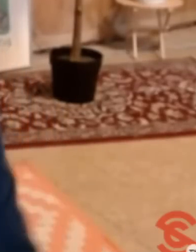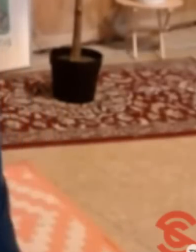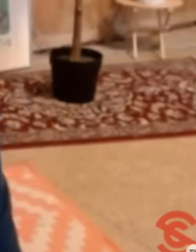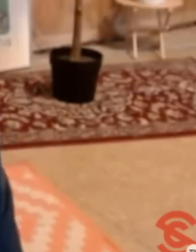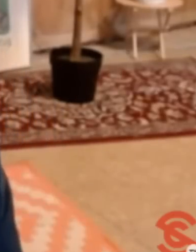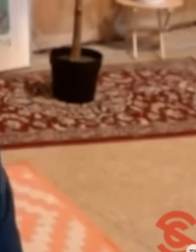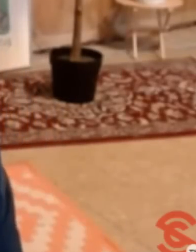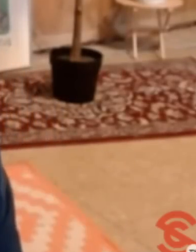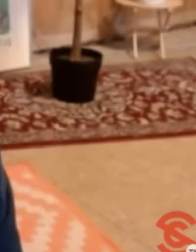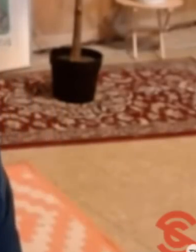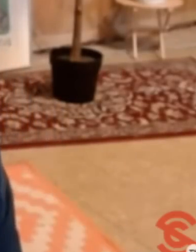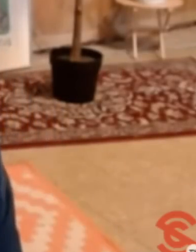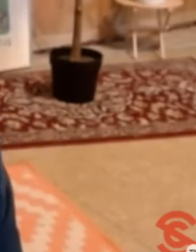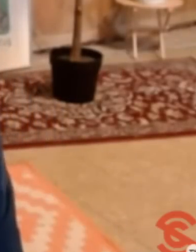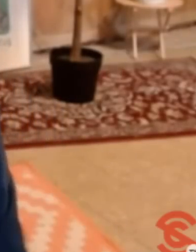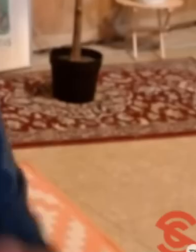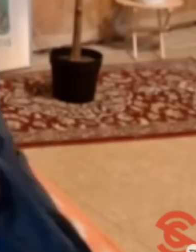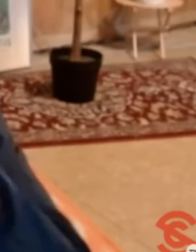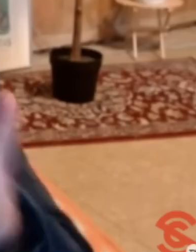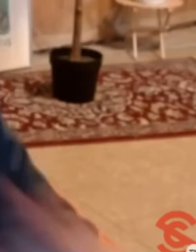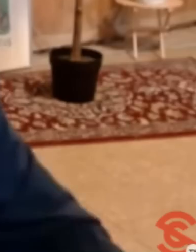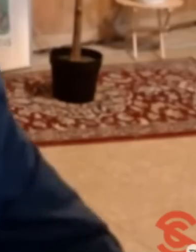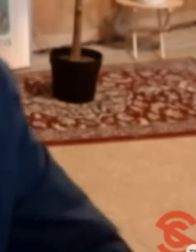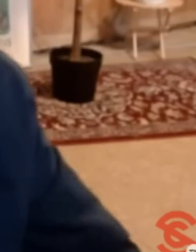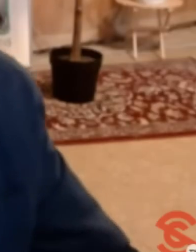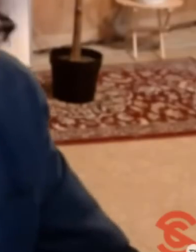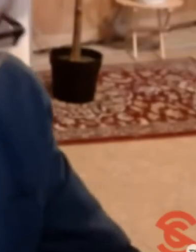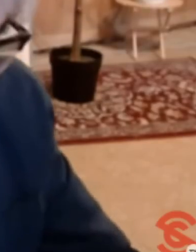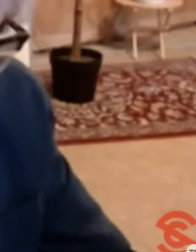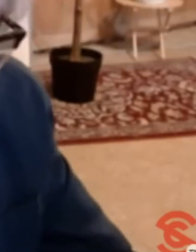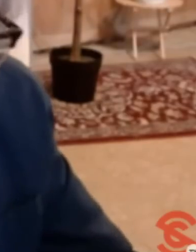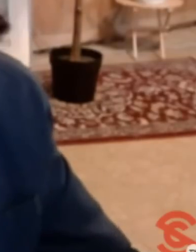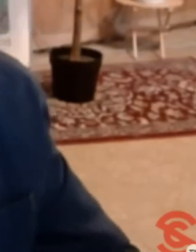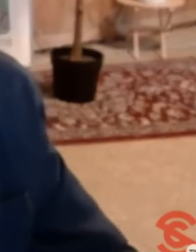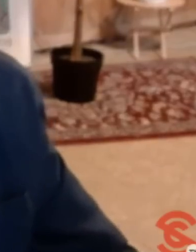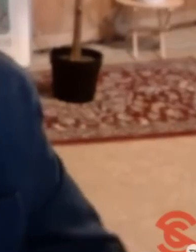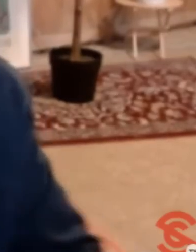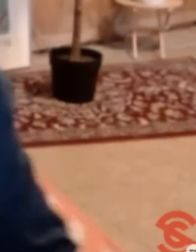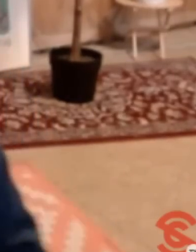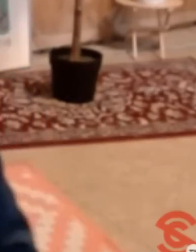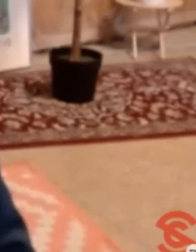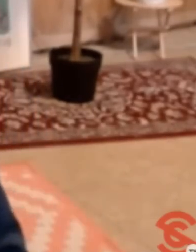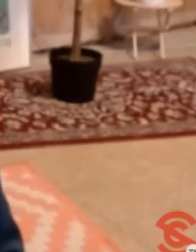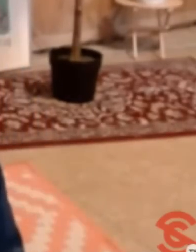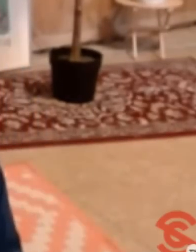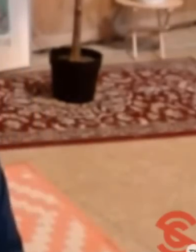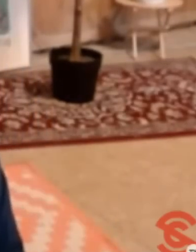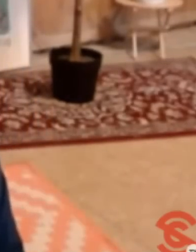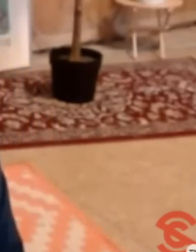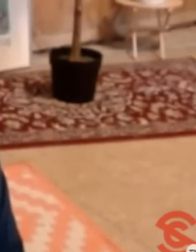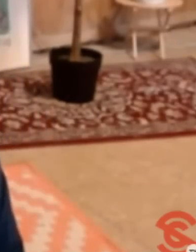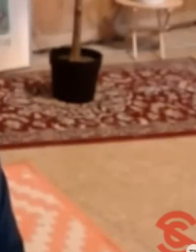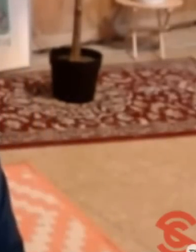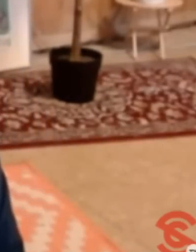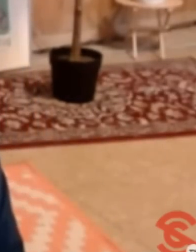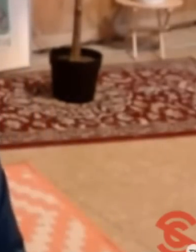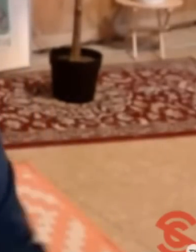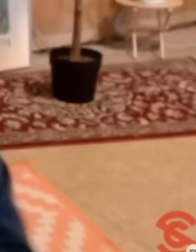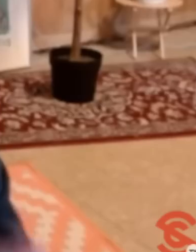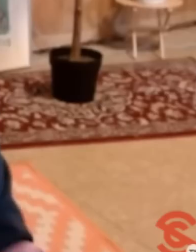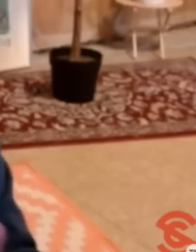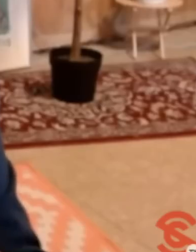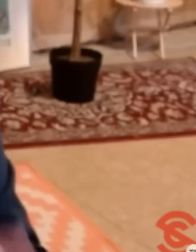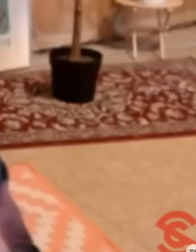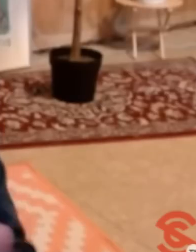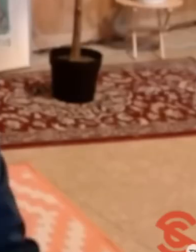mañanera que Gustavo Cárdenas Fuentes, quédese con ese nombre, Gustavo Cárdenas Fuentes, una